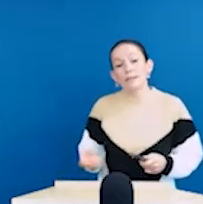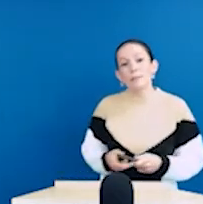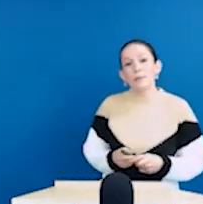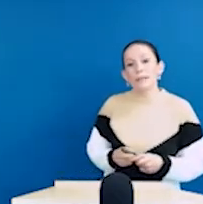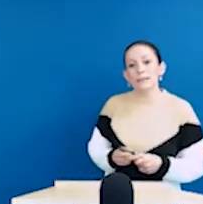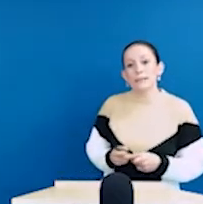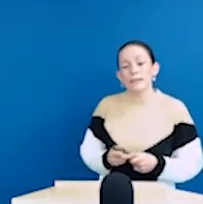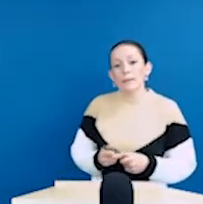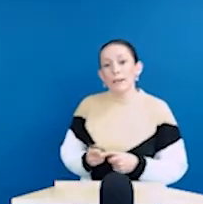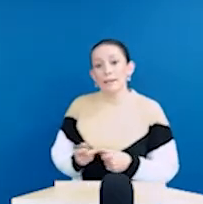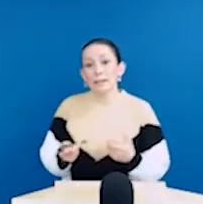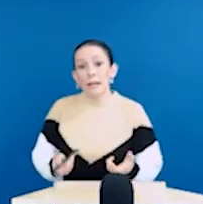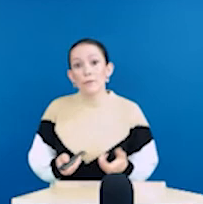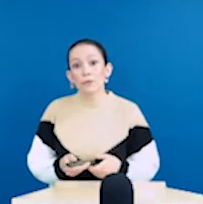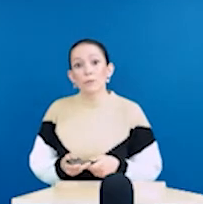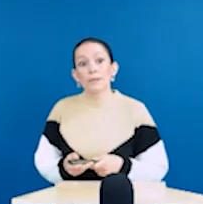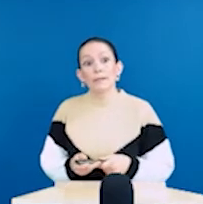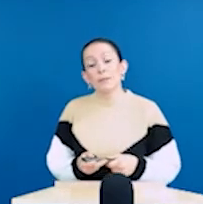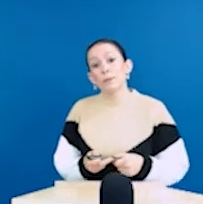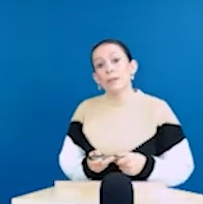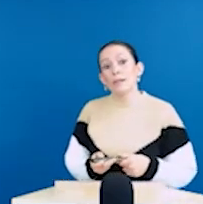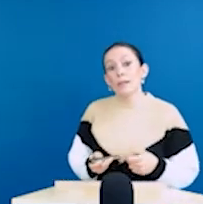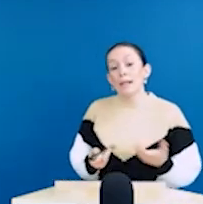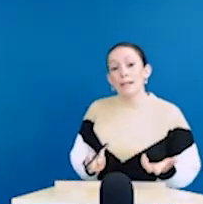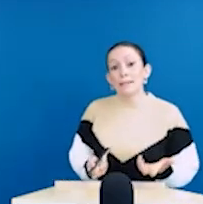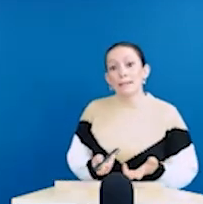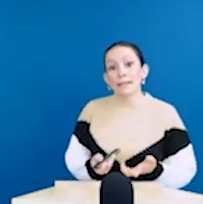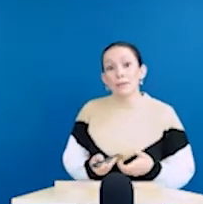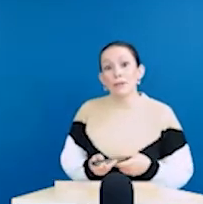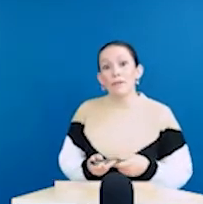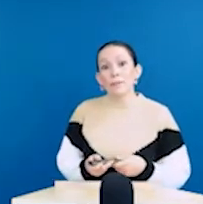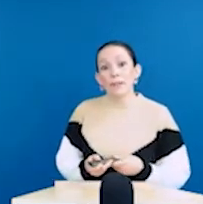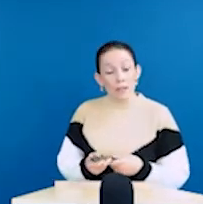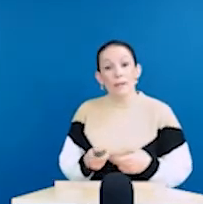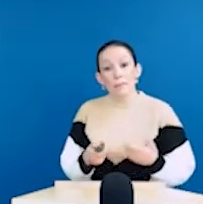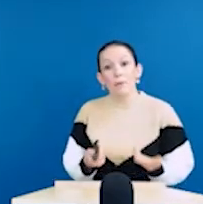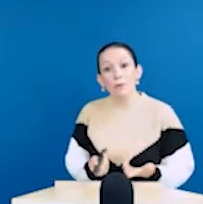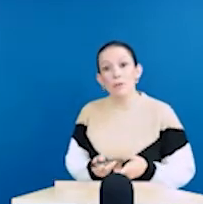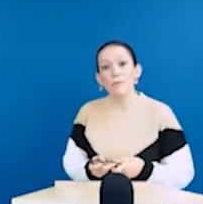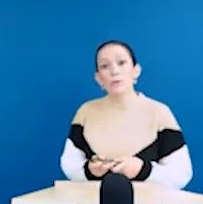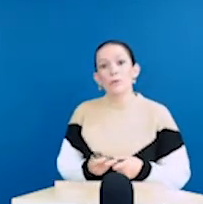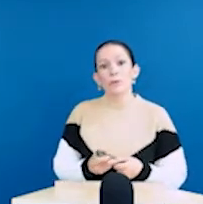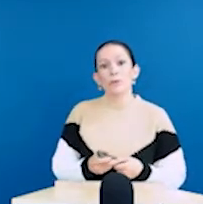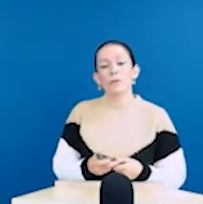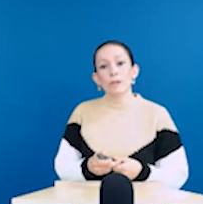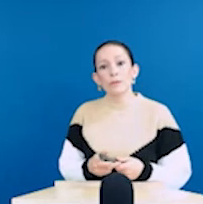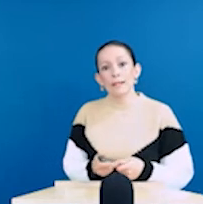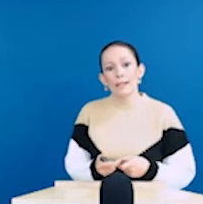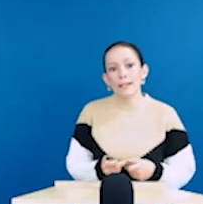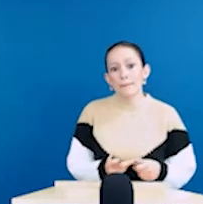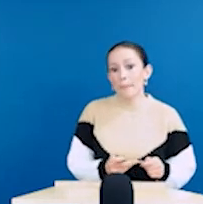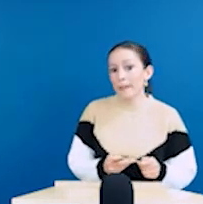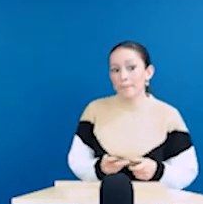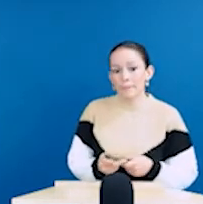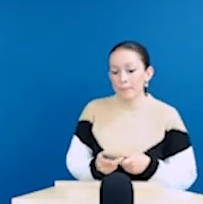los ítems importantes para tratar en nuestros pacientes, porque el cáncer es una enfermedad que produce mucho dolor cuando